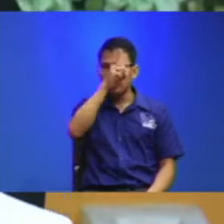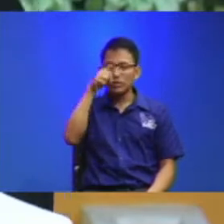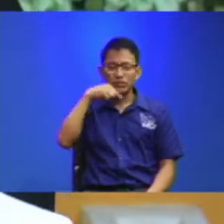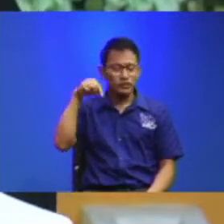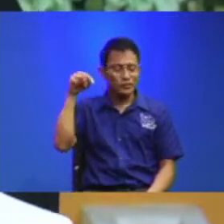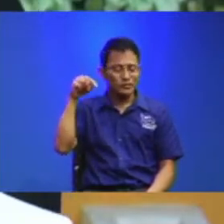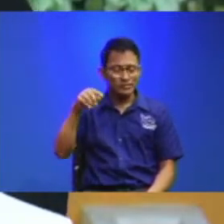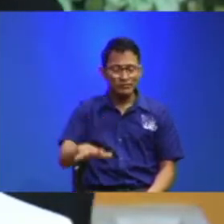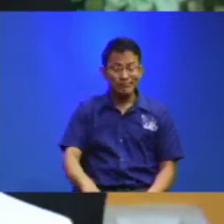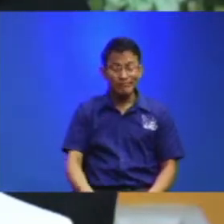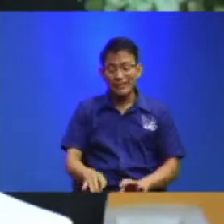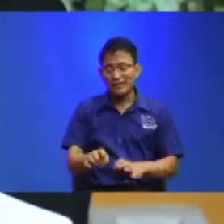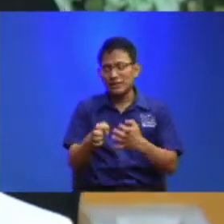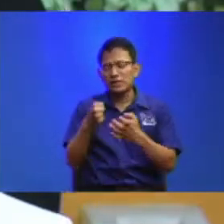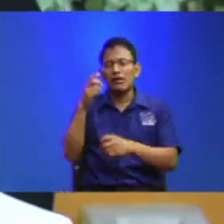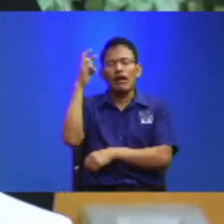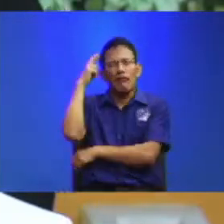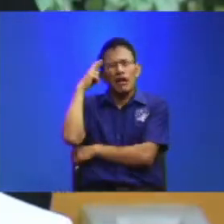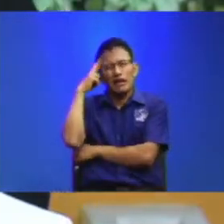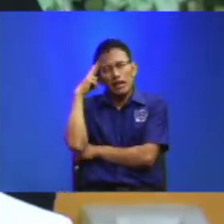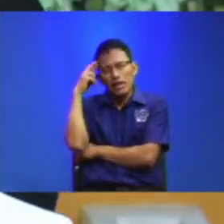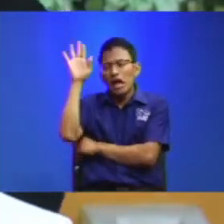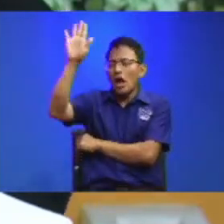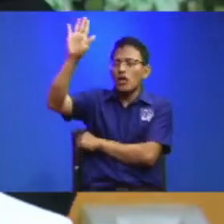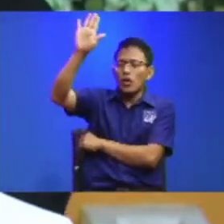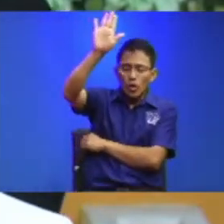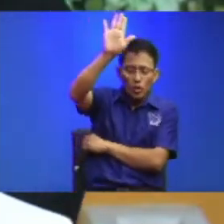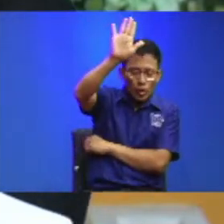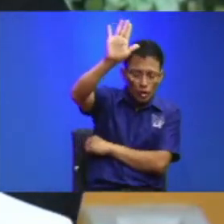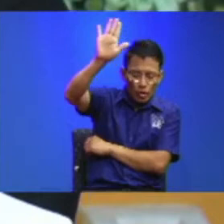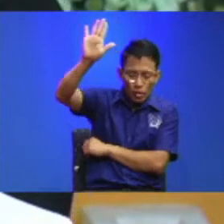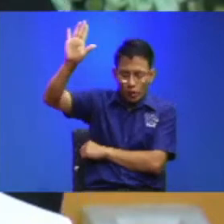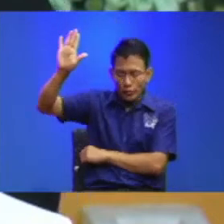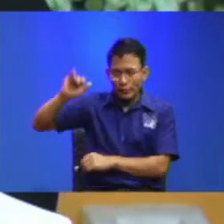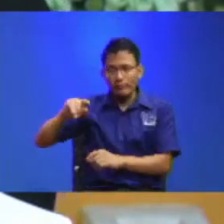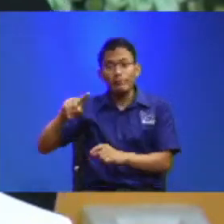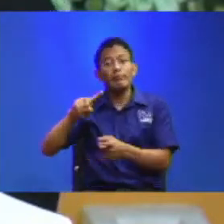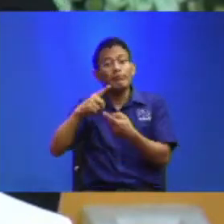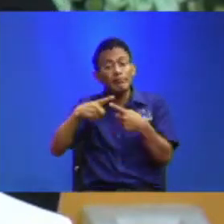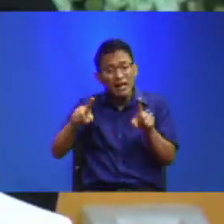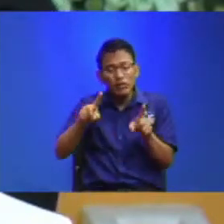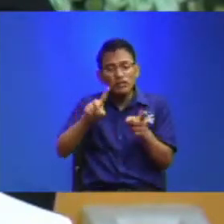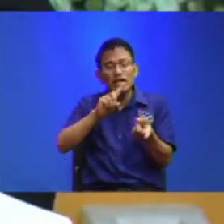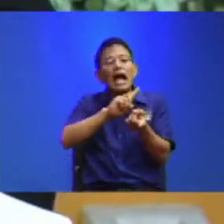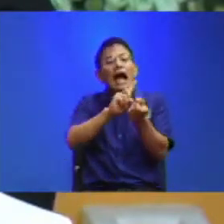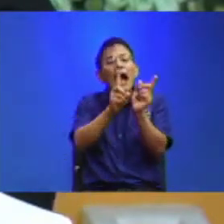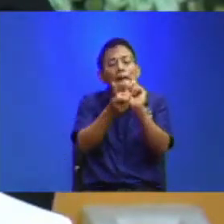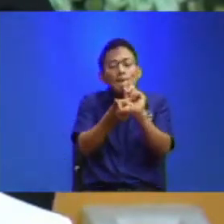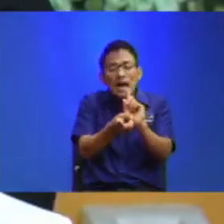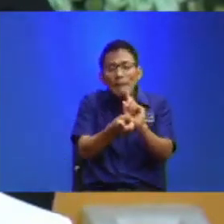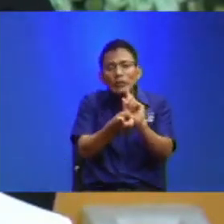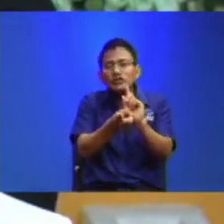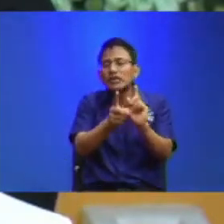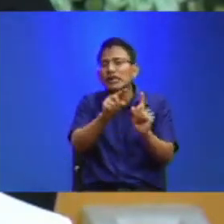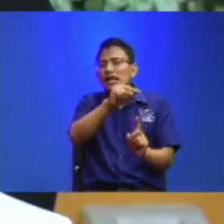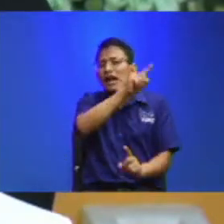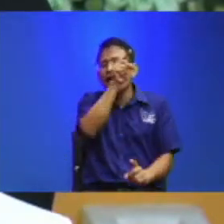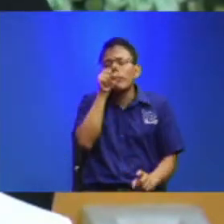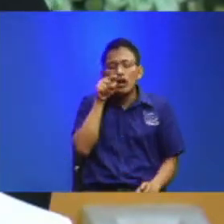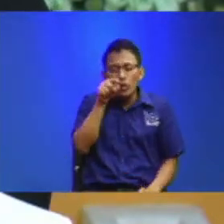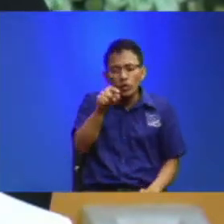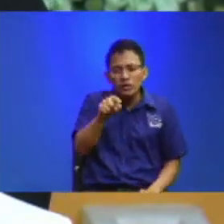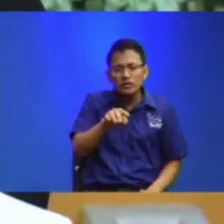otra o en otra o en otra o en otra cosa. Pero si cambiamos la pregunta y decimos, ¿cuántos de ustedes han